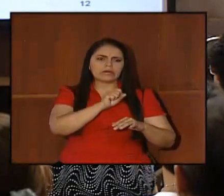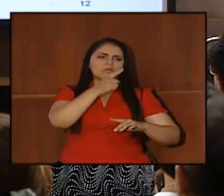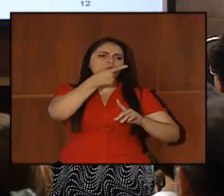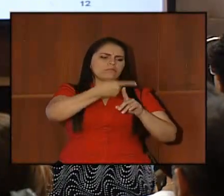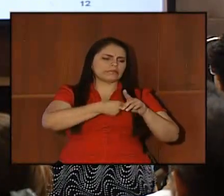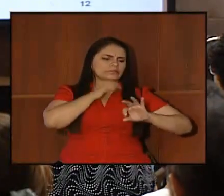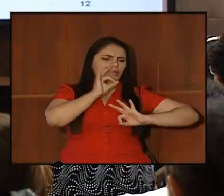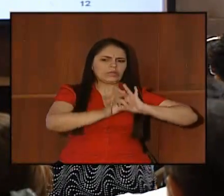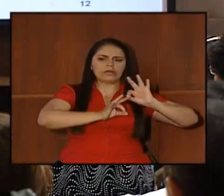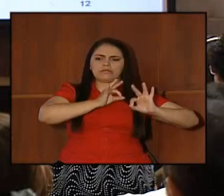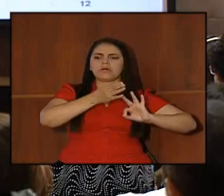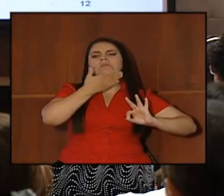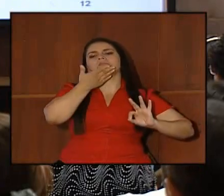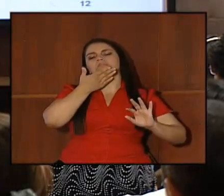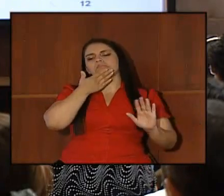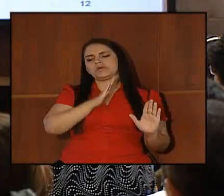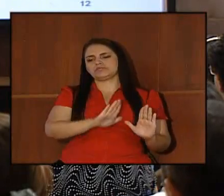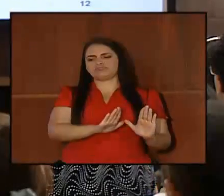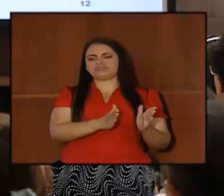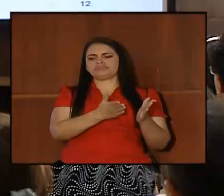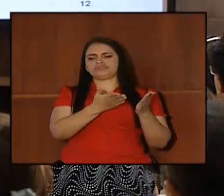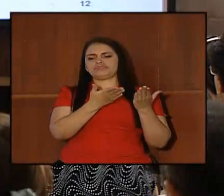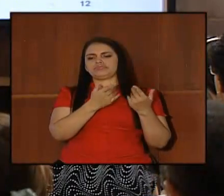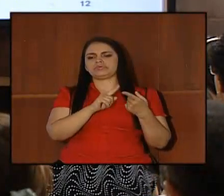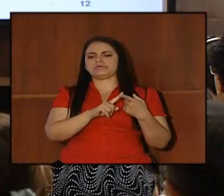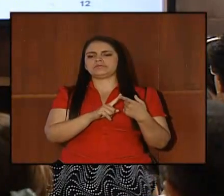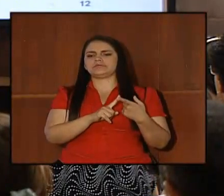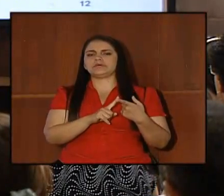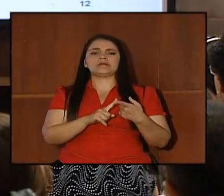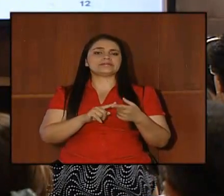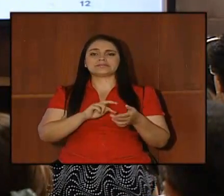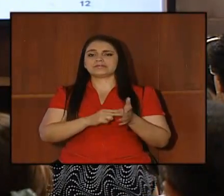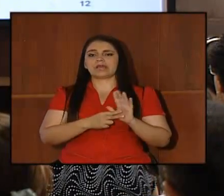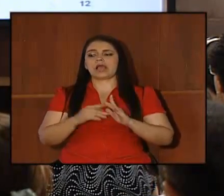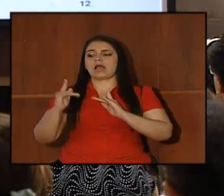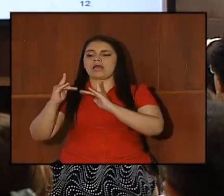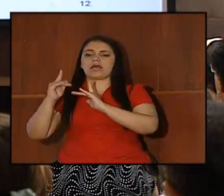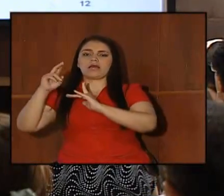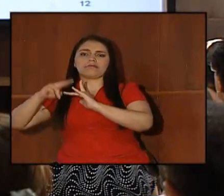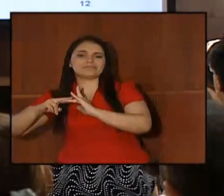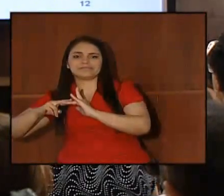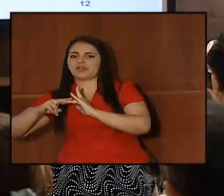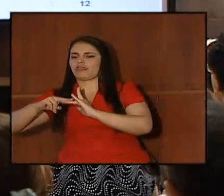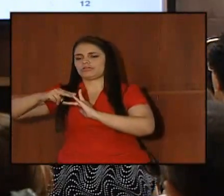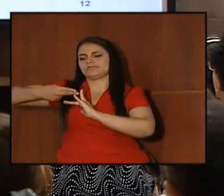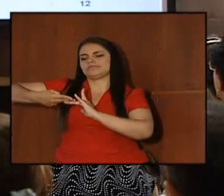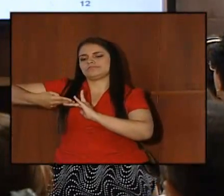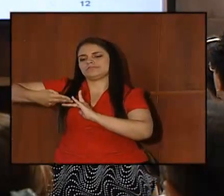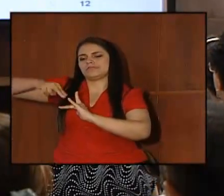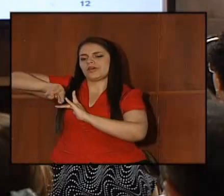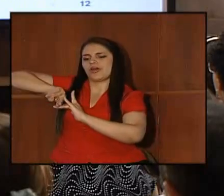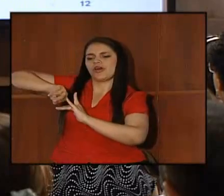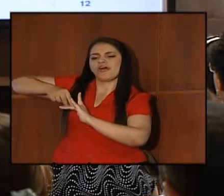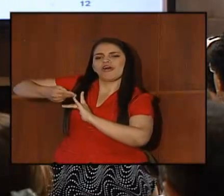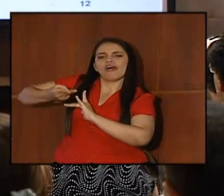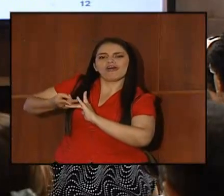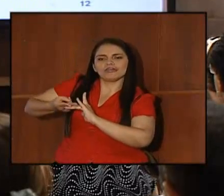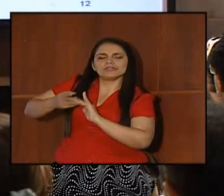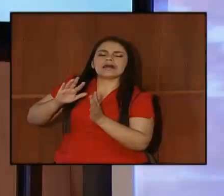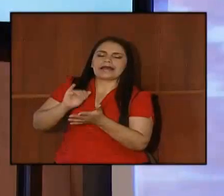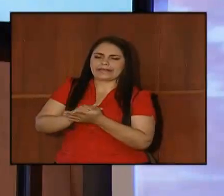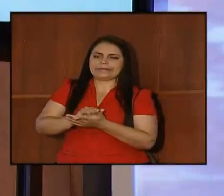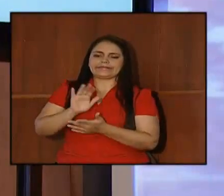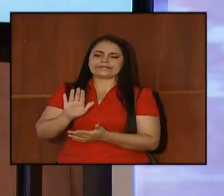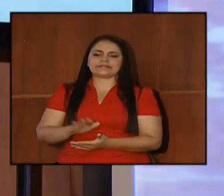ya está aliviado. Y bien manejadita, ¿qué es? No apoyen la úlcera, porque si no, esa úlcera se va a seguir profundizando. El